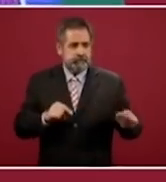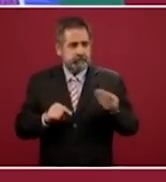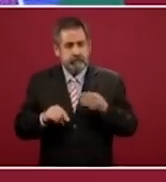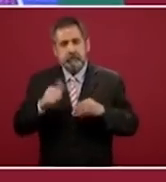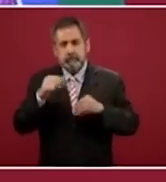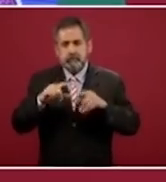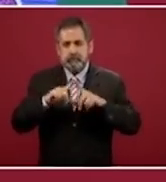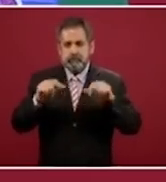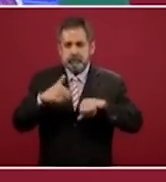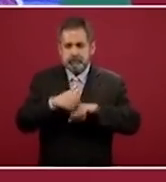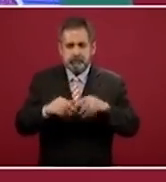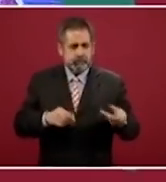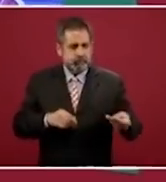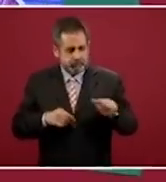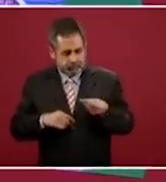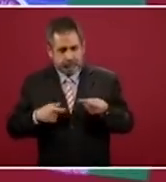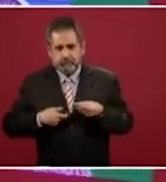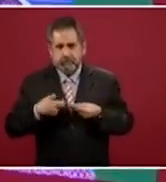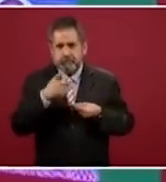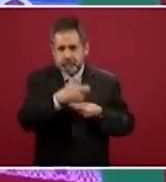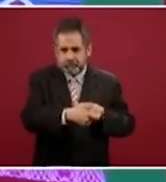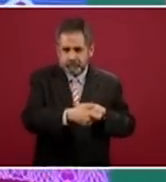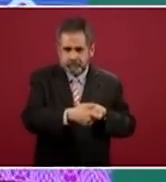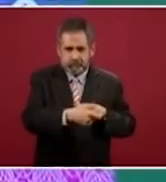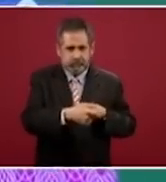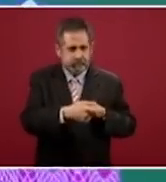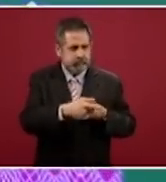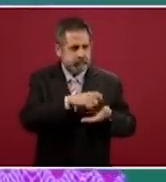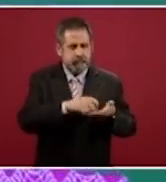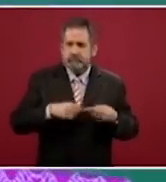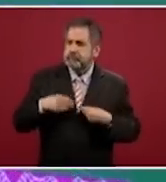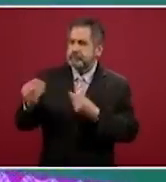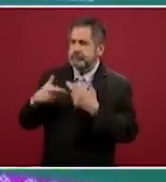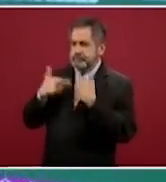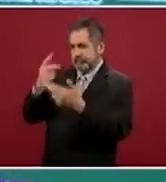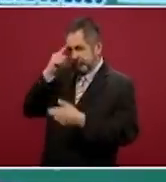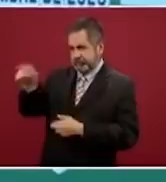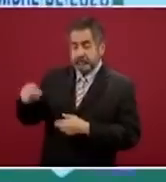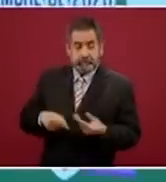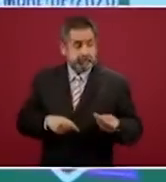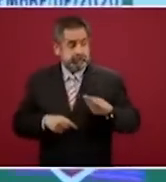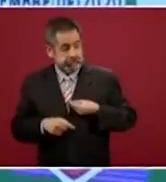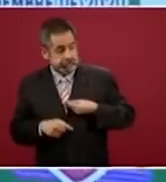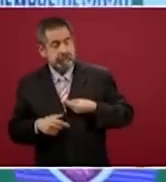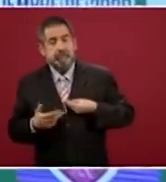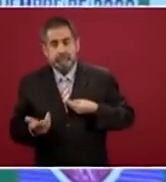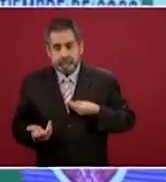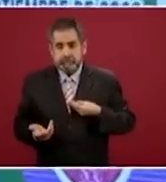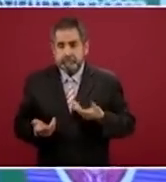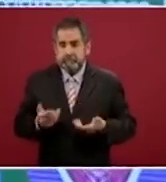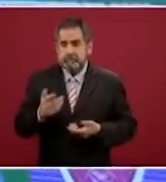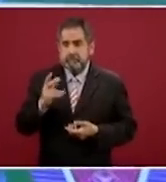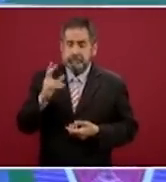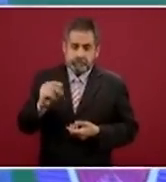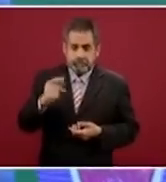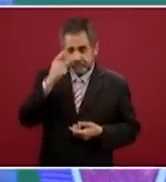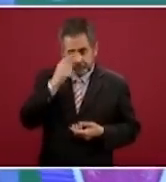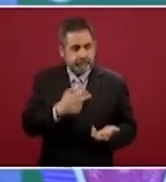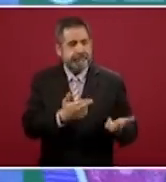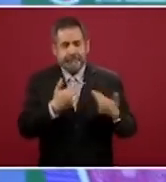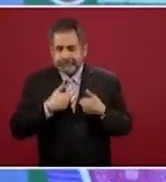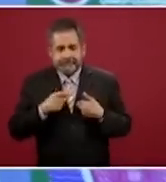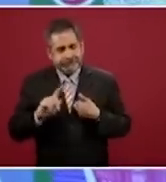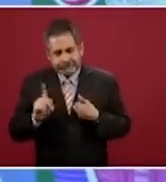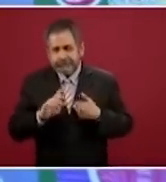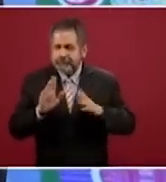número y se lo compré para regalárselo. Entonces, no es para que me regalen a mí los